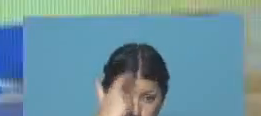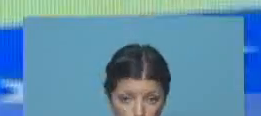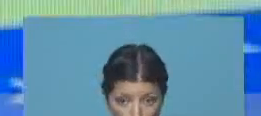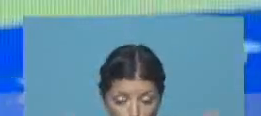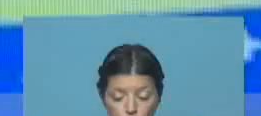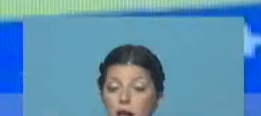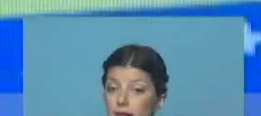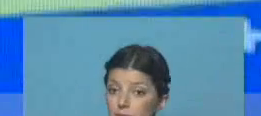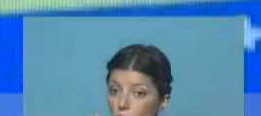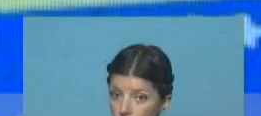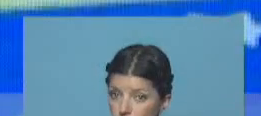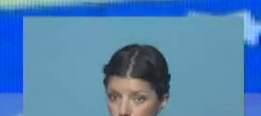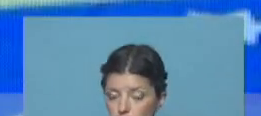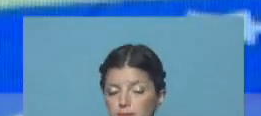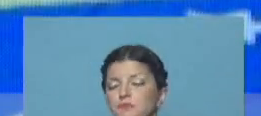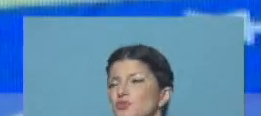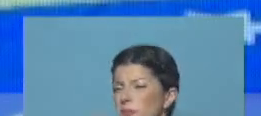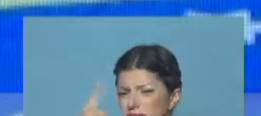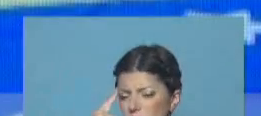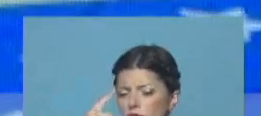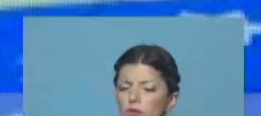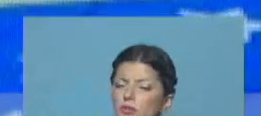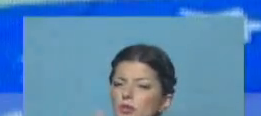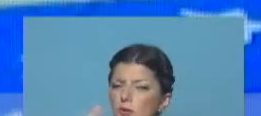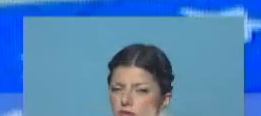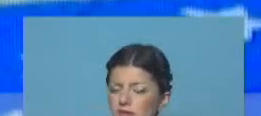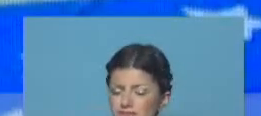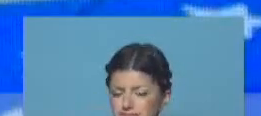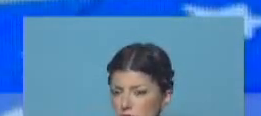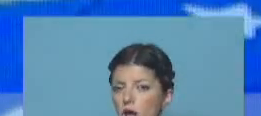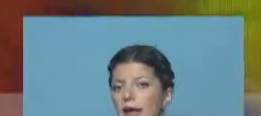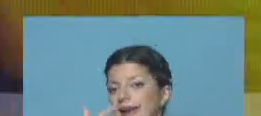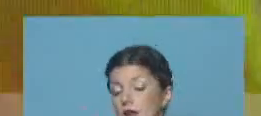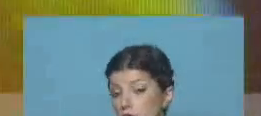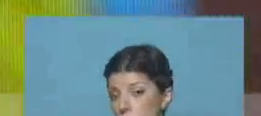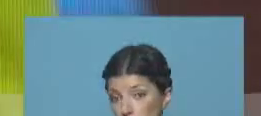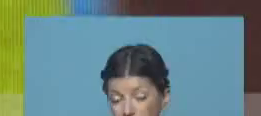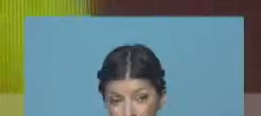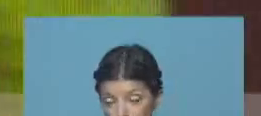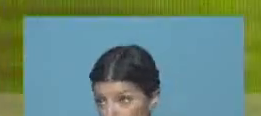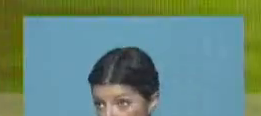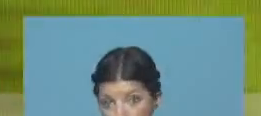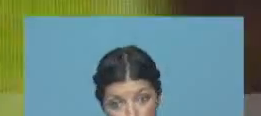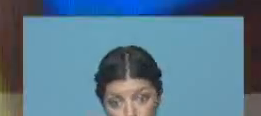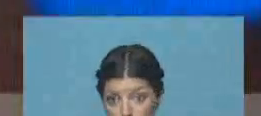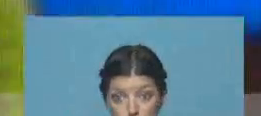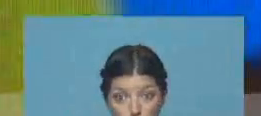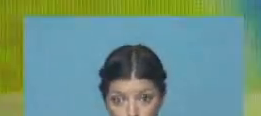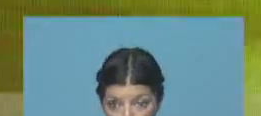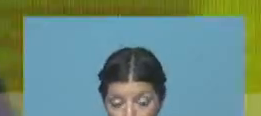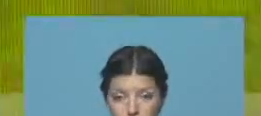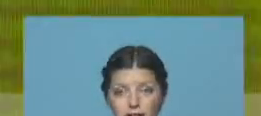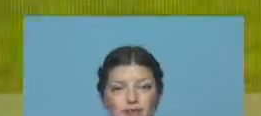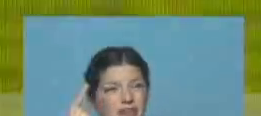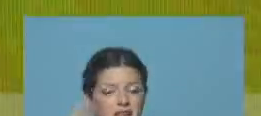cuestión de las elecciones, es bastante insólito lo que pasa en Venezuela. Uno no puede reírse porque es trágico al mismo tiempo, hay muchos muertos, entonces no corresponde tomárselo